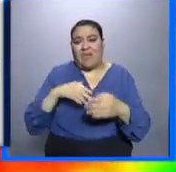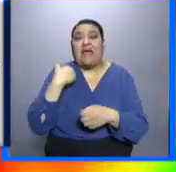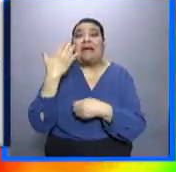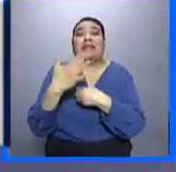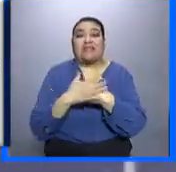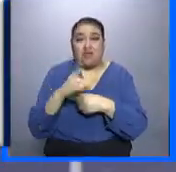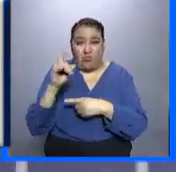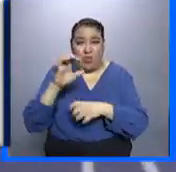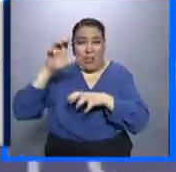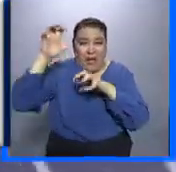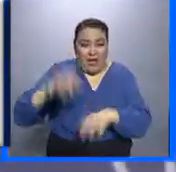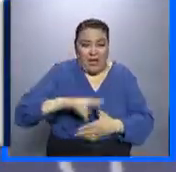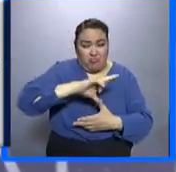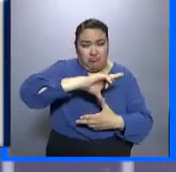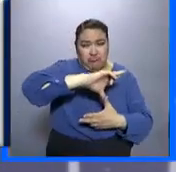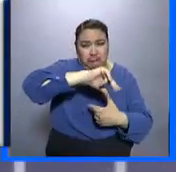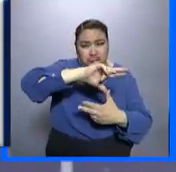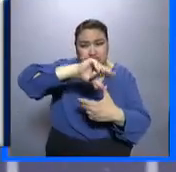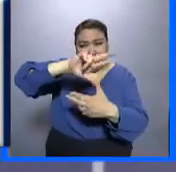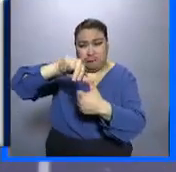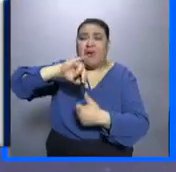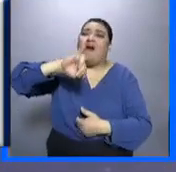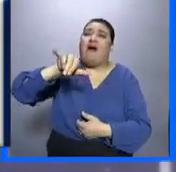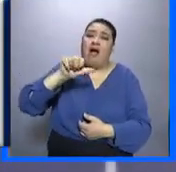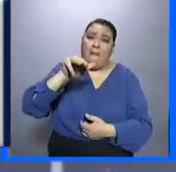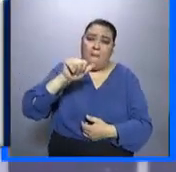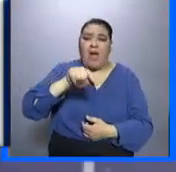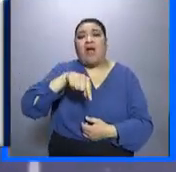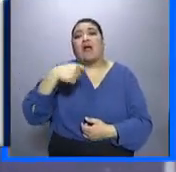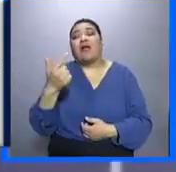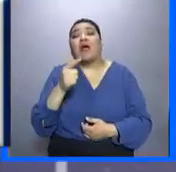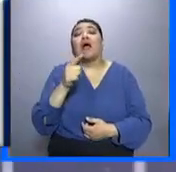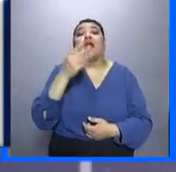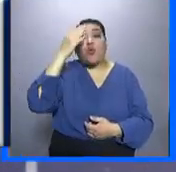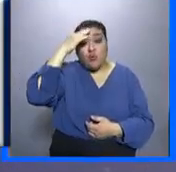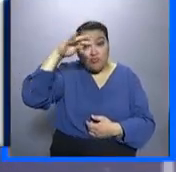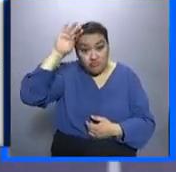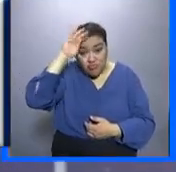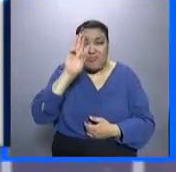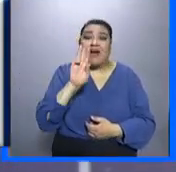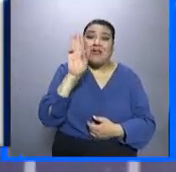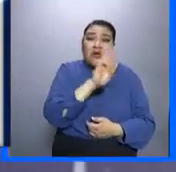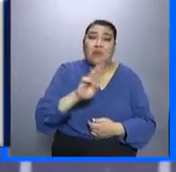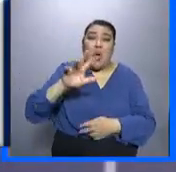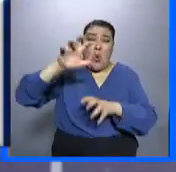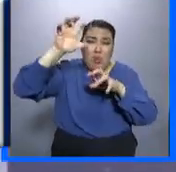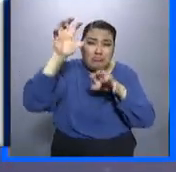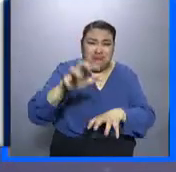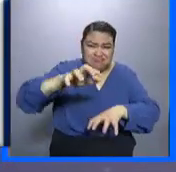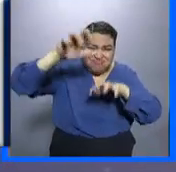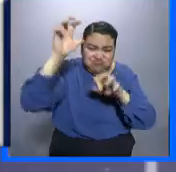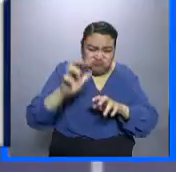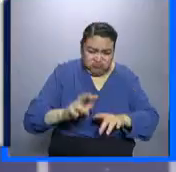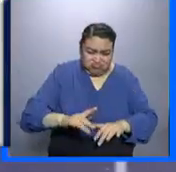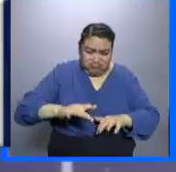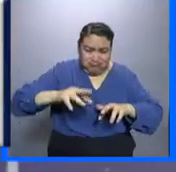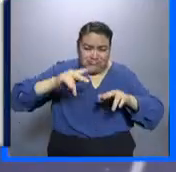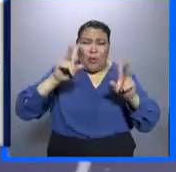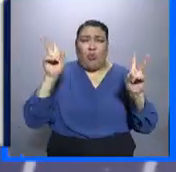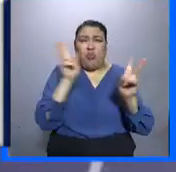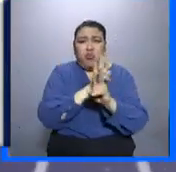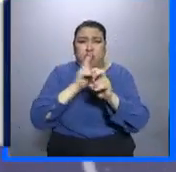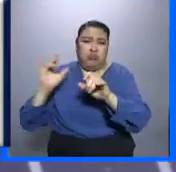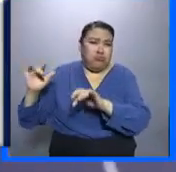se prevé que impacte como huracán en Jamaica el martes y en Cuba el miércoles, con severas lluvias, inundaciones, vientos fuertes